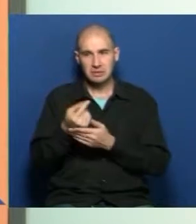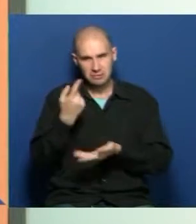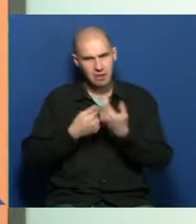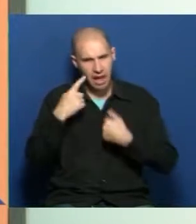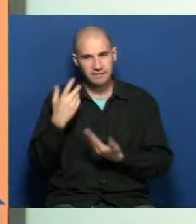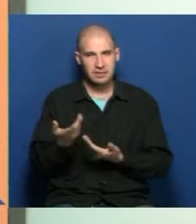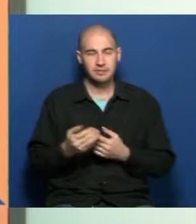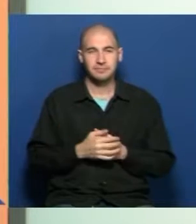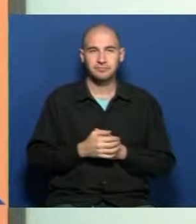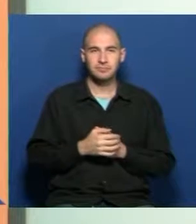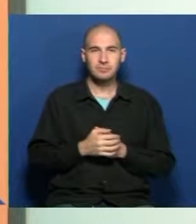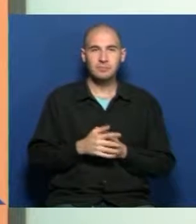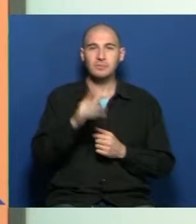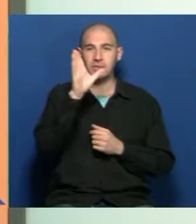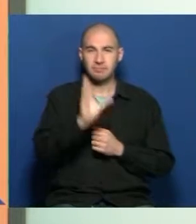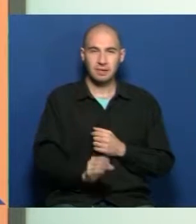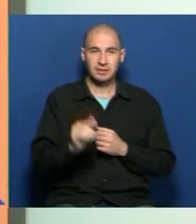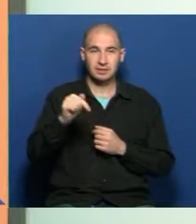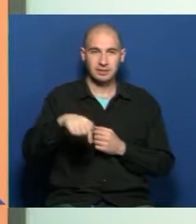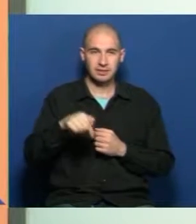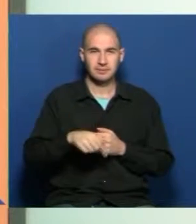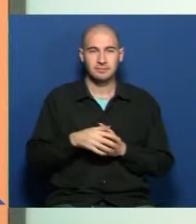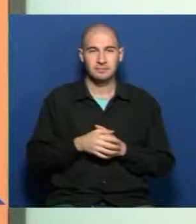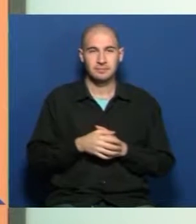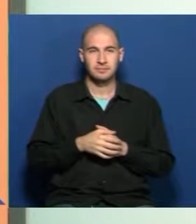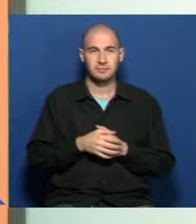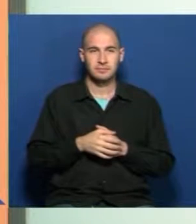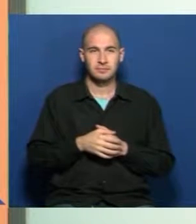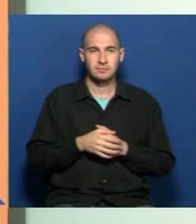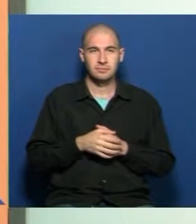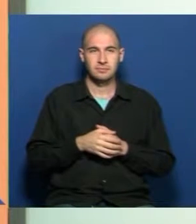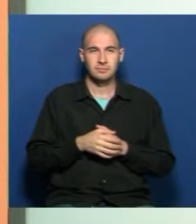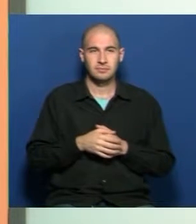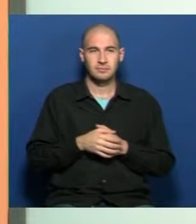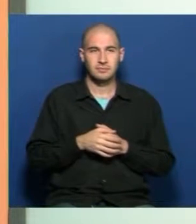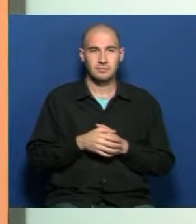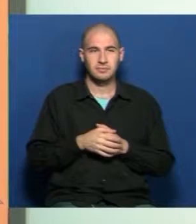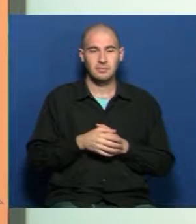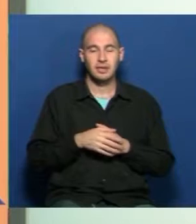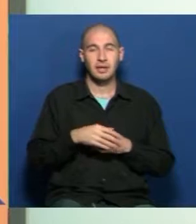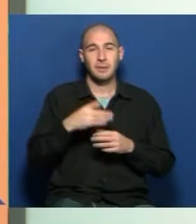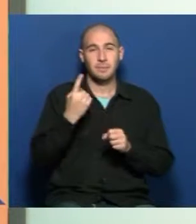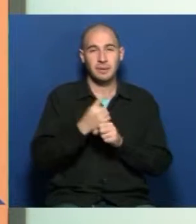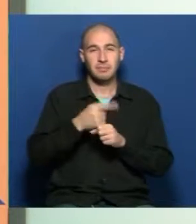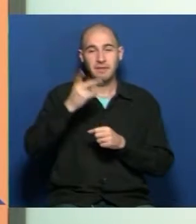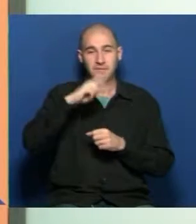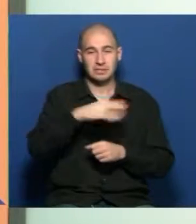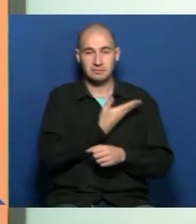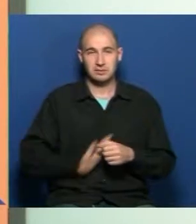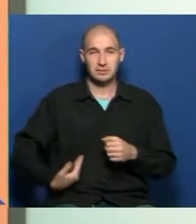representatividad. En un país donde tenemos la primera vez una